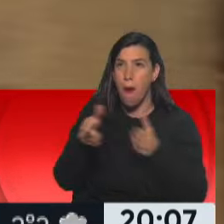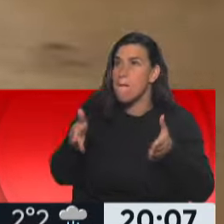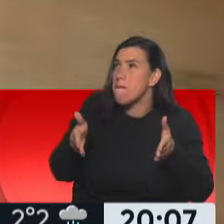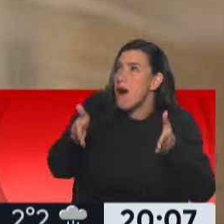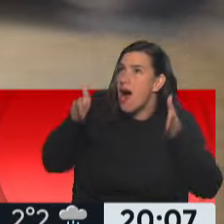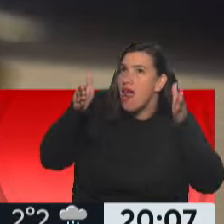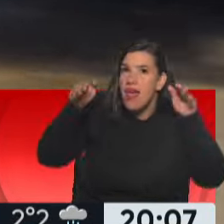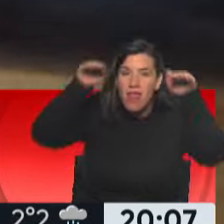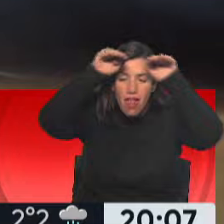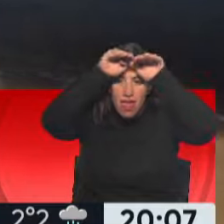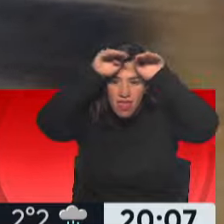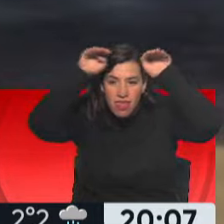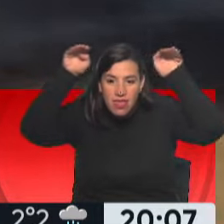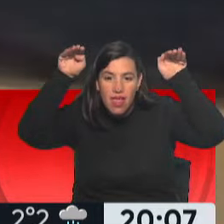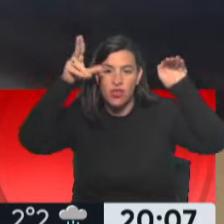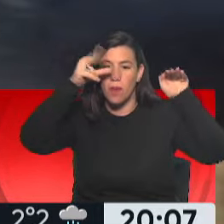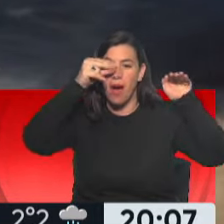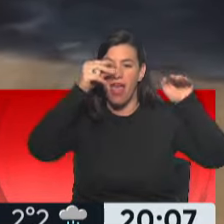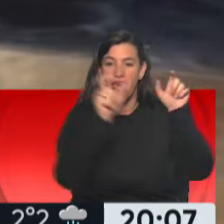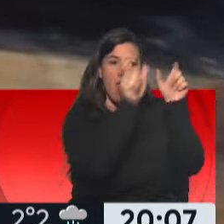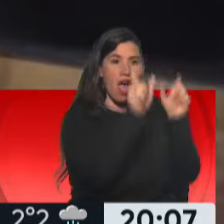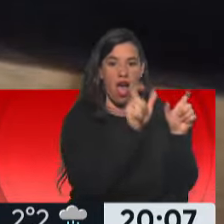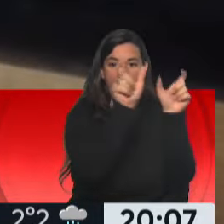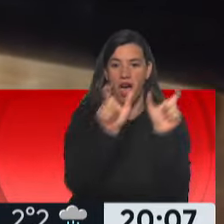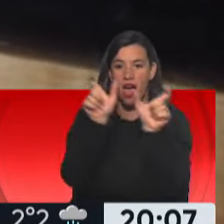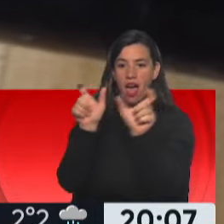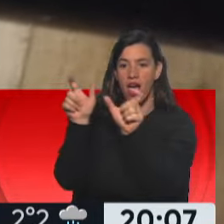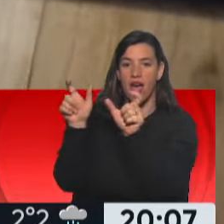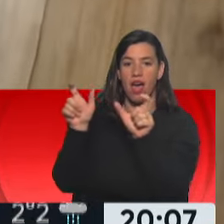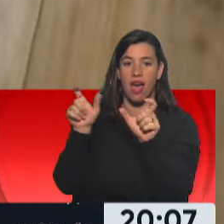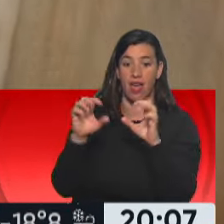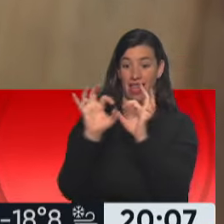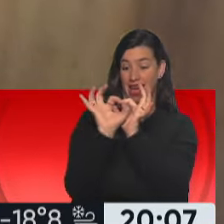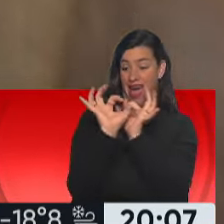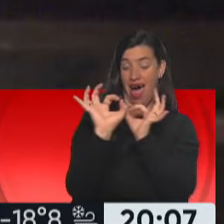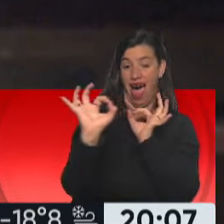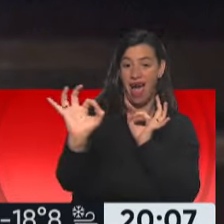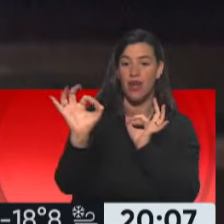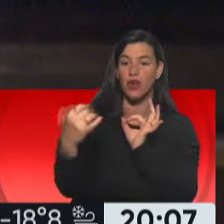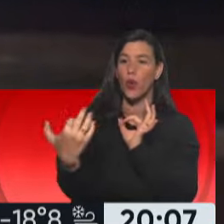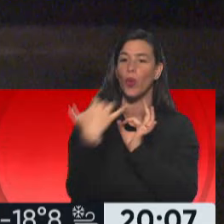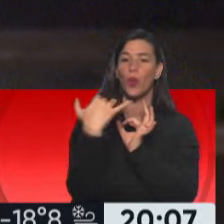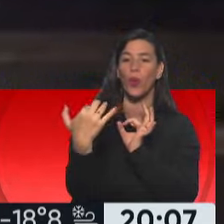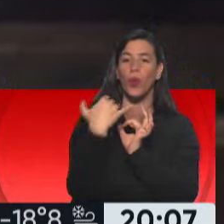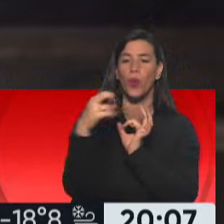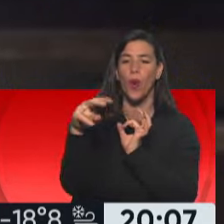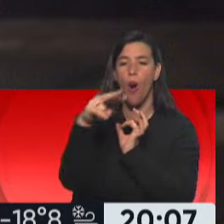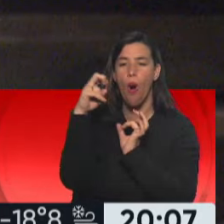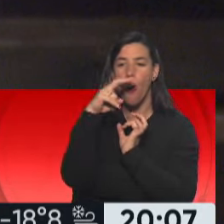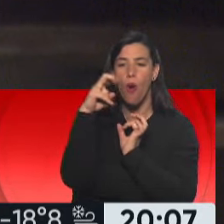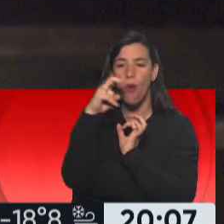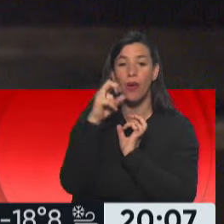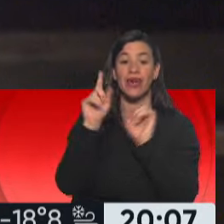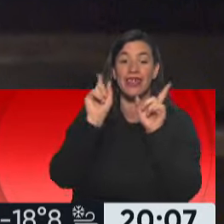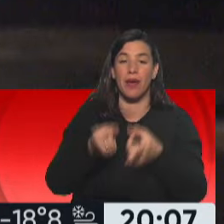techos revestidos, el caño este que transmite el aire, el oxígeno para poder trabajar y las bombitas de luces, cada 20 o